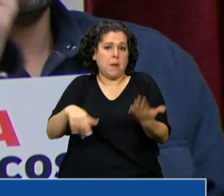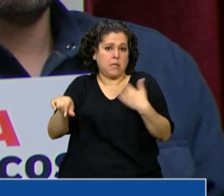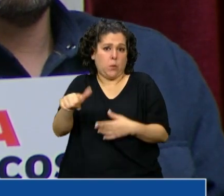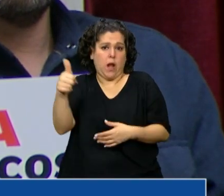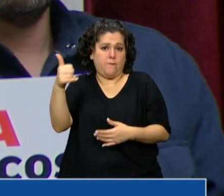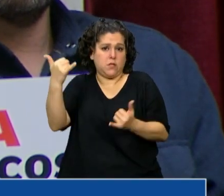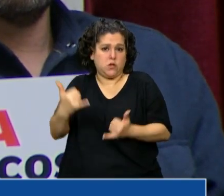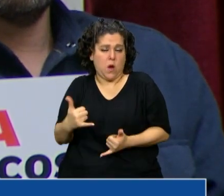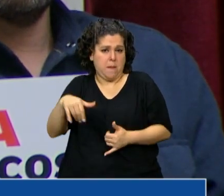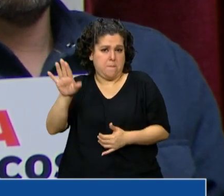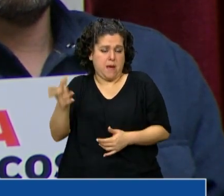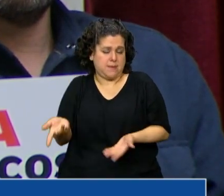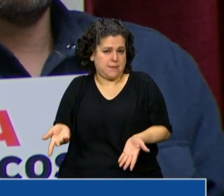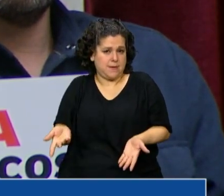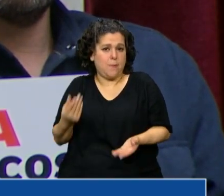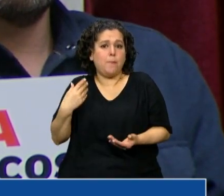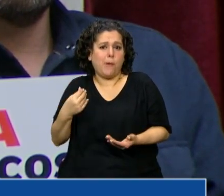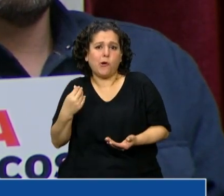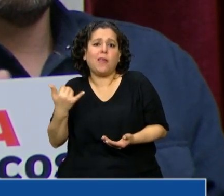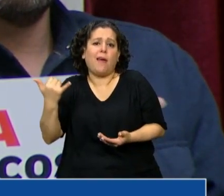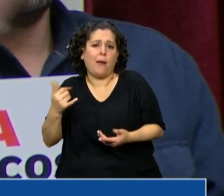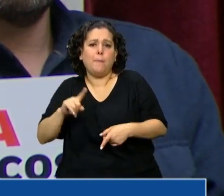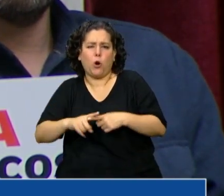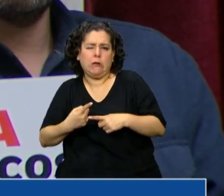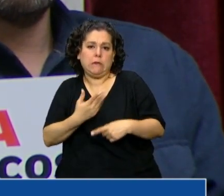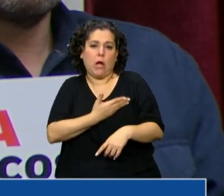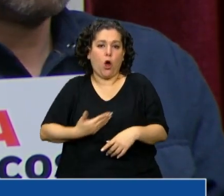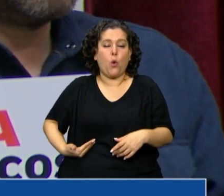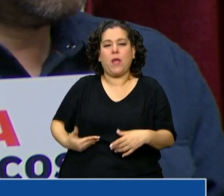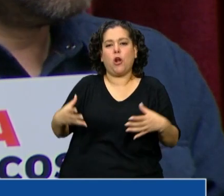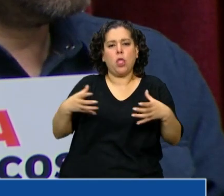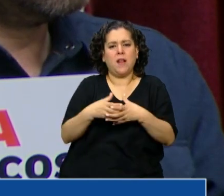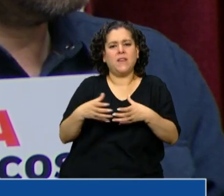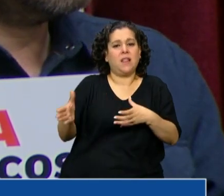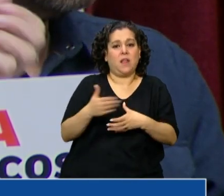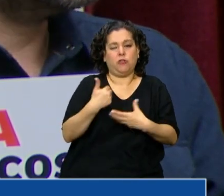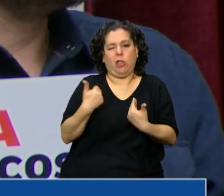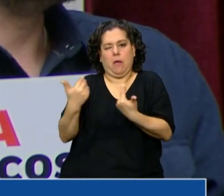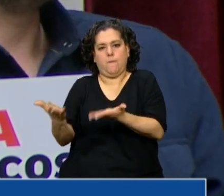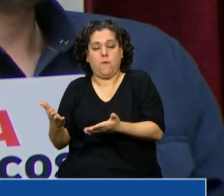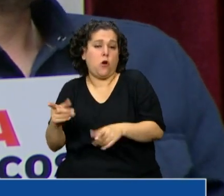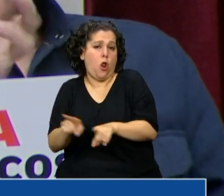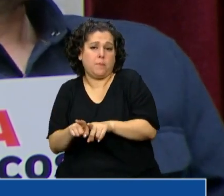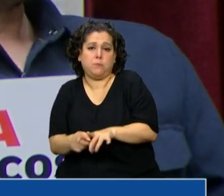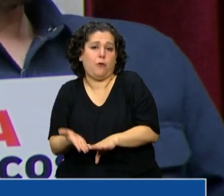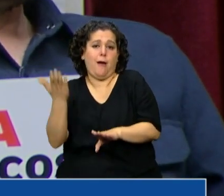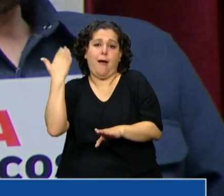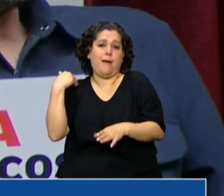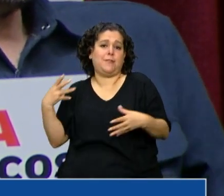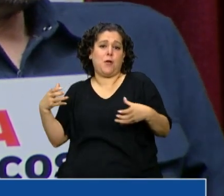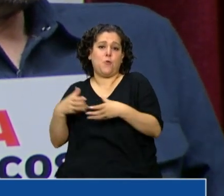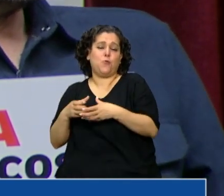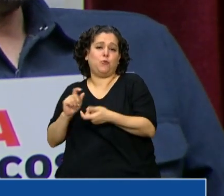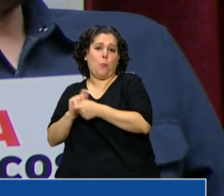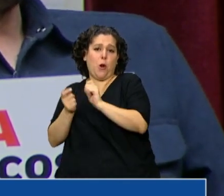beneficiando sistemáticamente con las políticas del gobierno del Frente de Todos, como antes se beneficiaron con las políticas de Juntos por